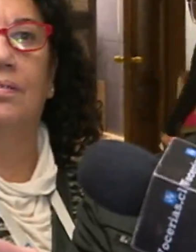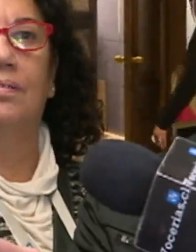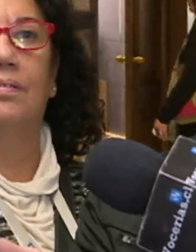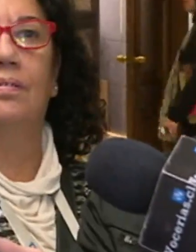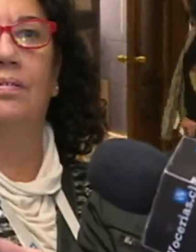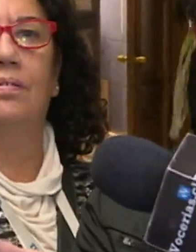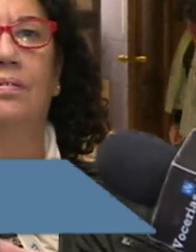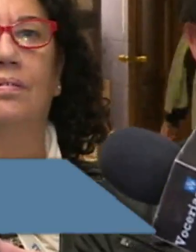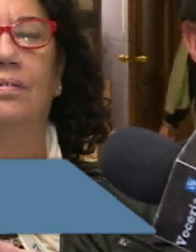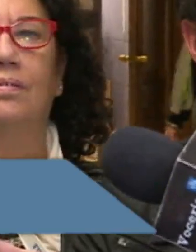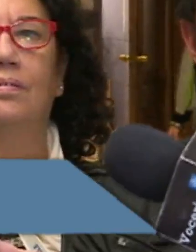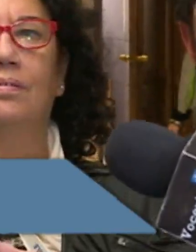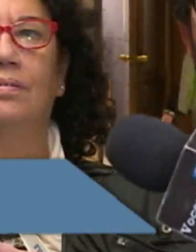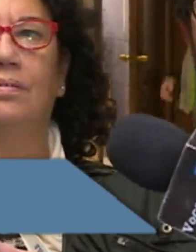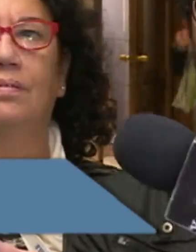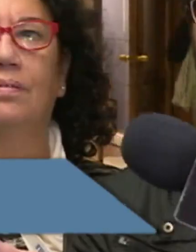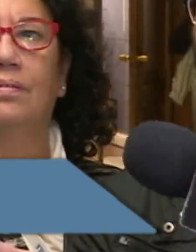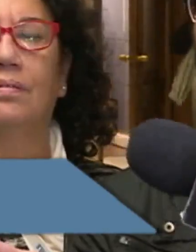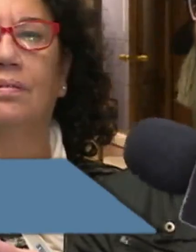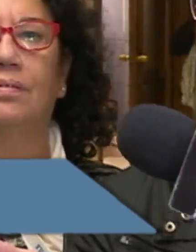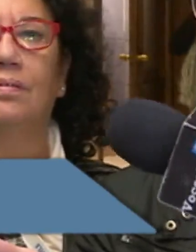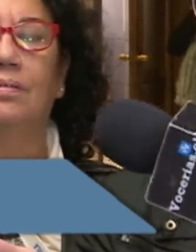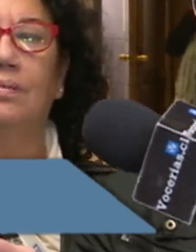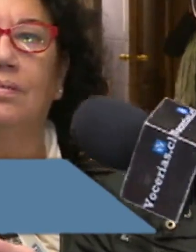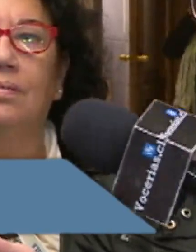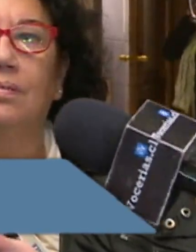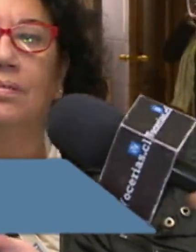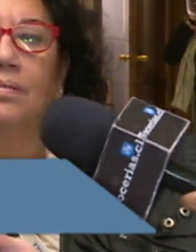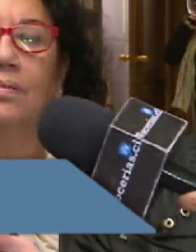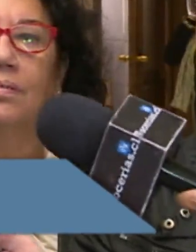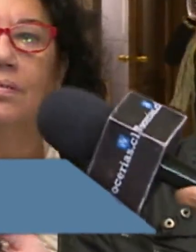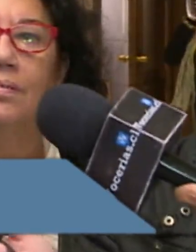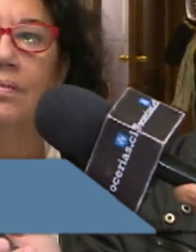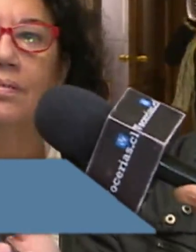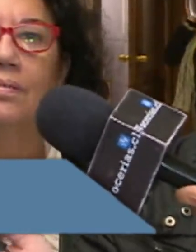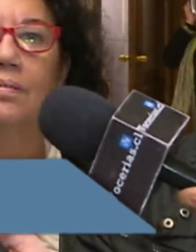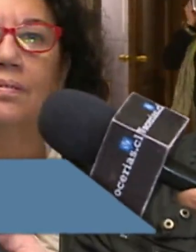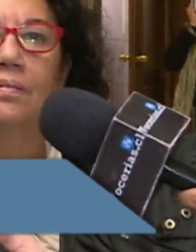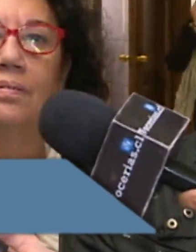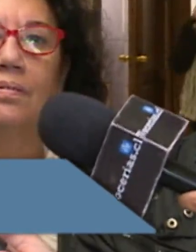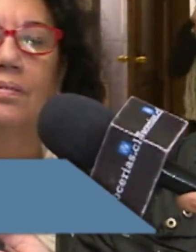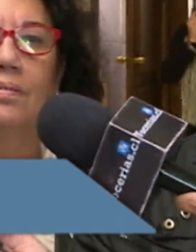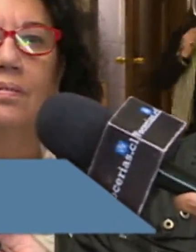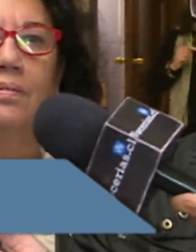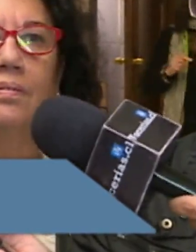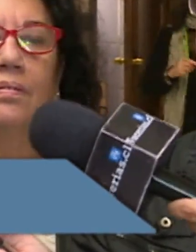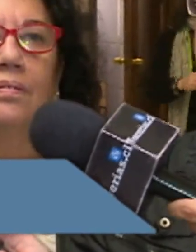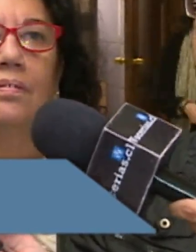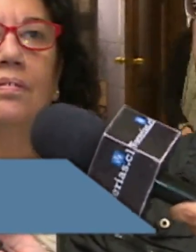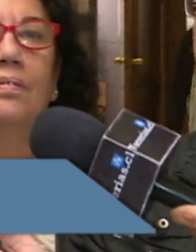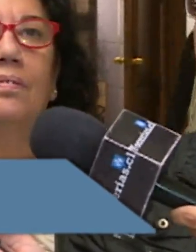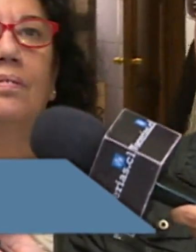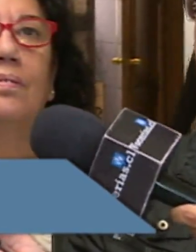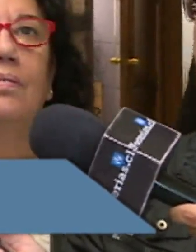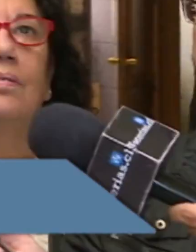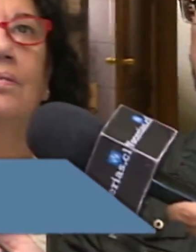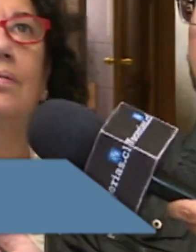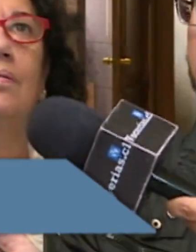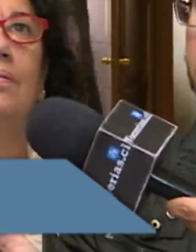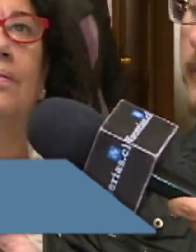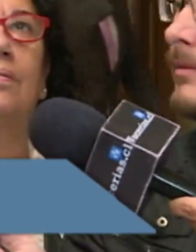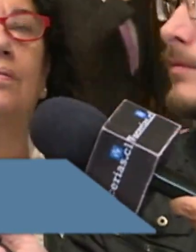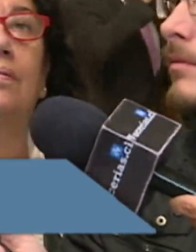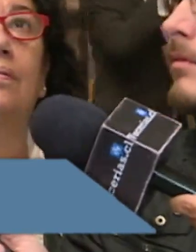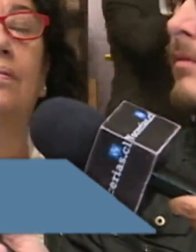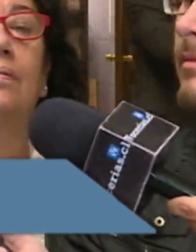satisfechos con la aprobación de este proyecto de ley que va a beneficiar a 17.000 funcionarios públicos